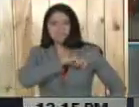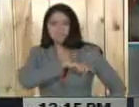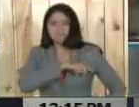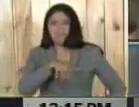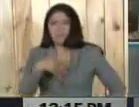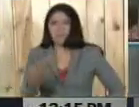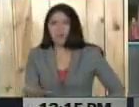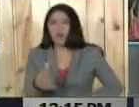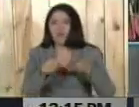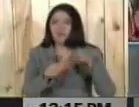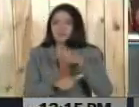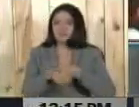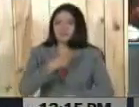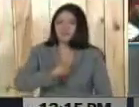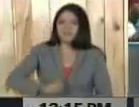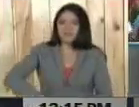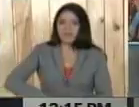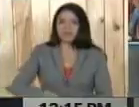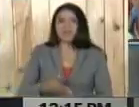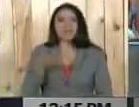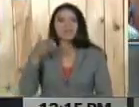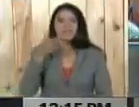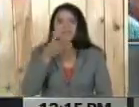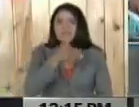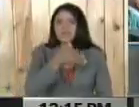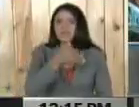cuándo un vicepresidente ejecutivo iban a estar